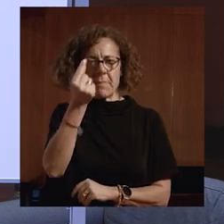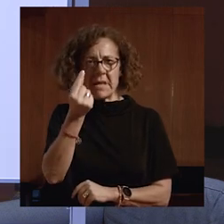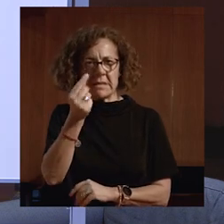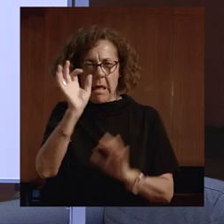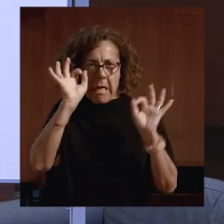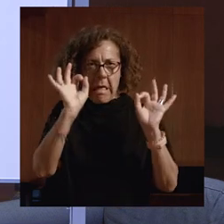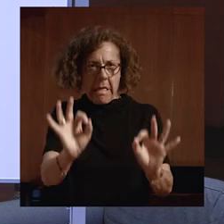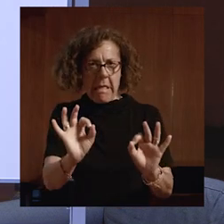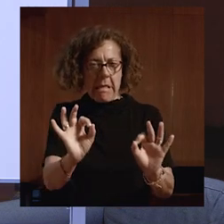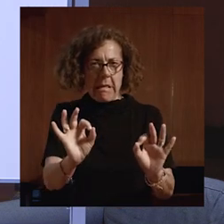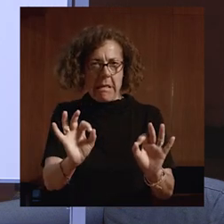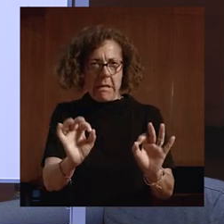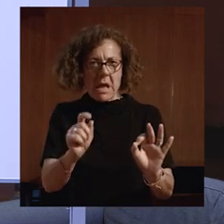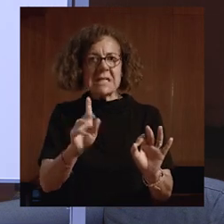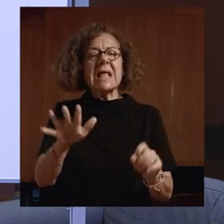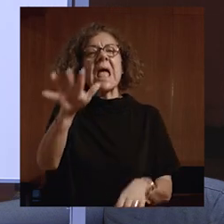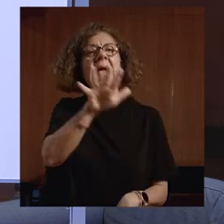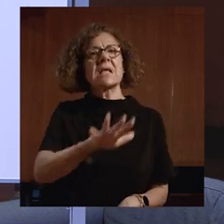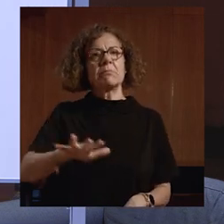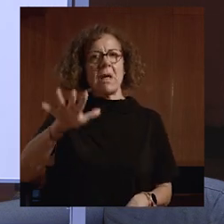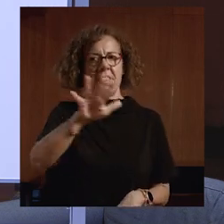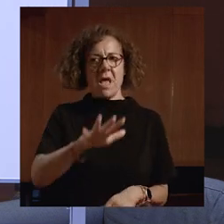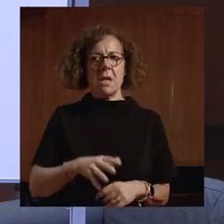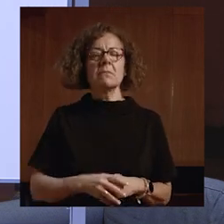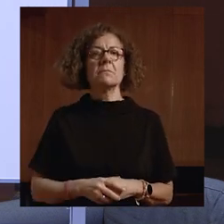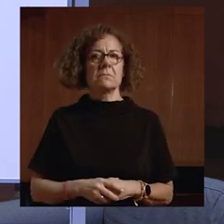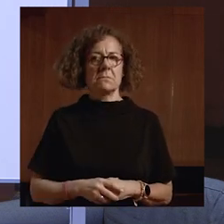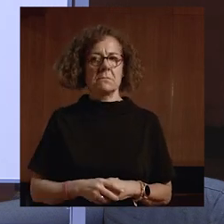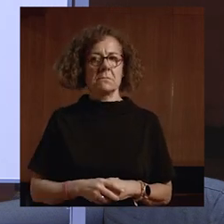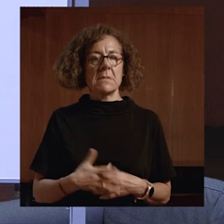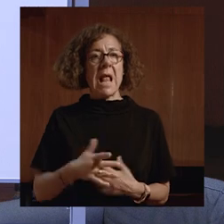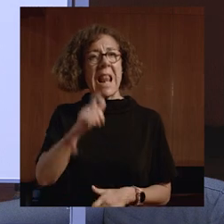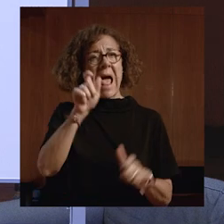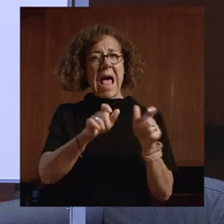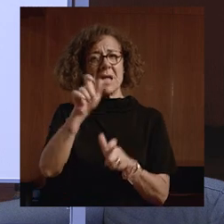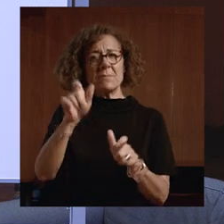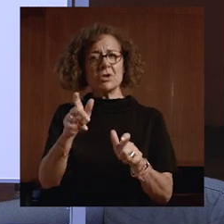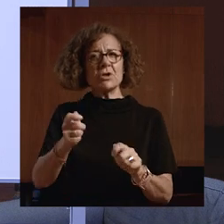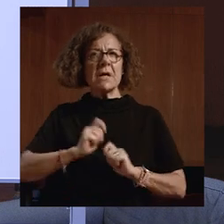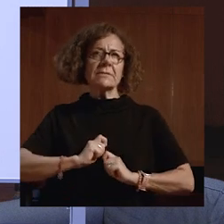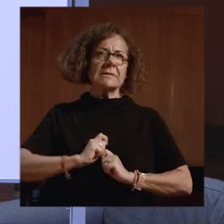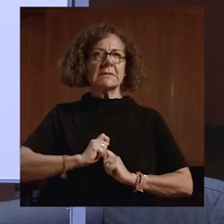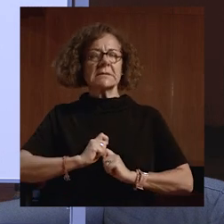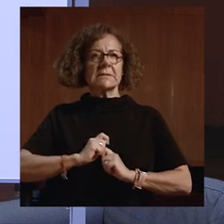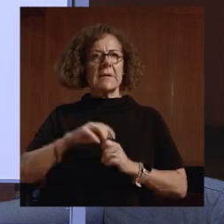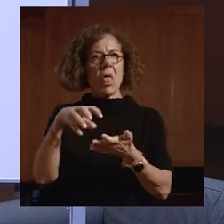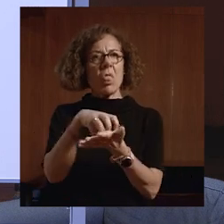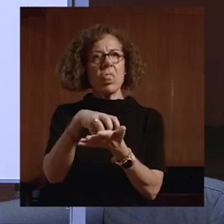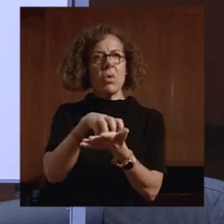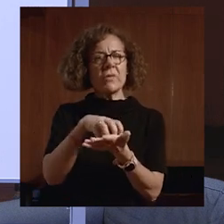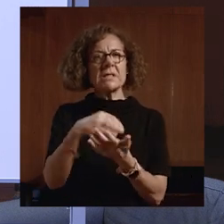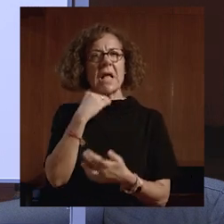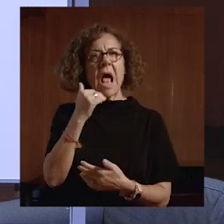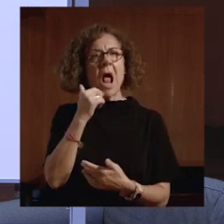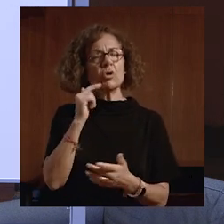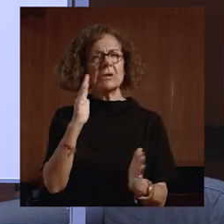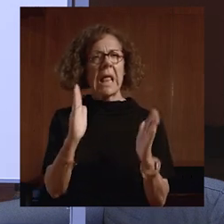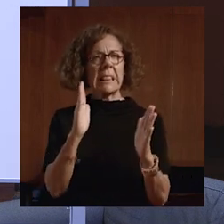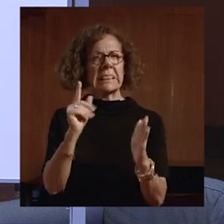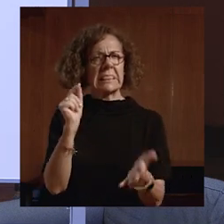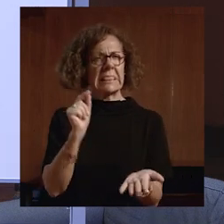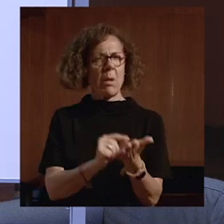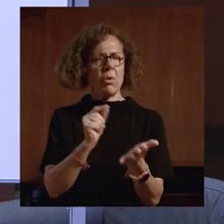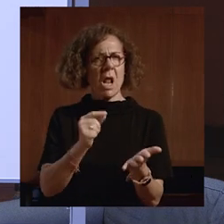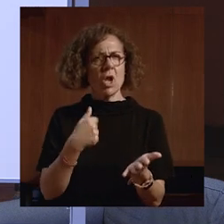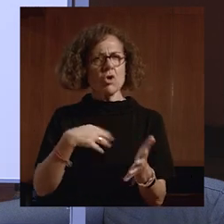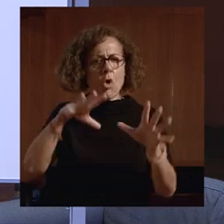es espacial. Al ser humano nos da un poco como de incertidumbre eso de algo que es temporal. ¿Cómo que temporal?